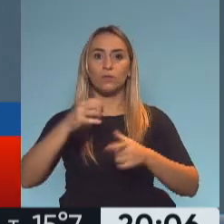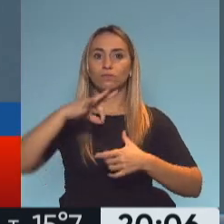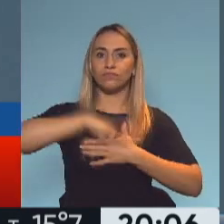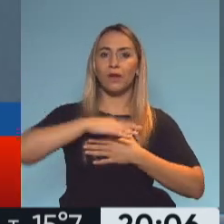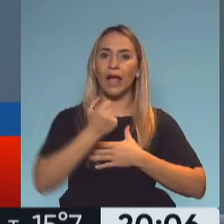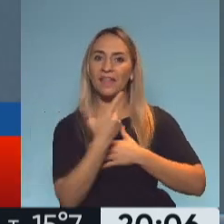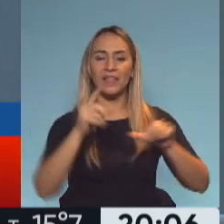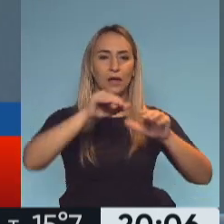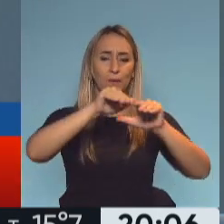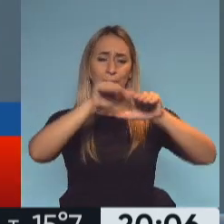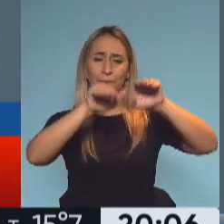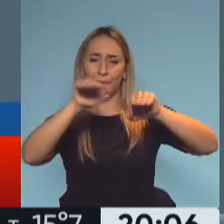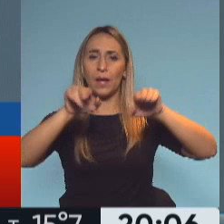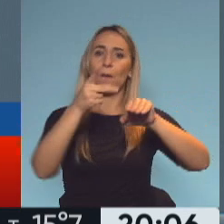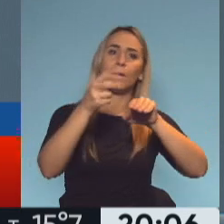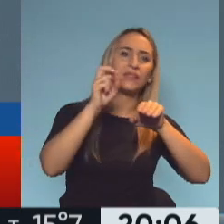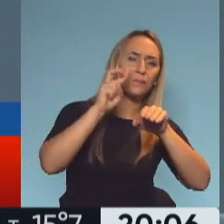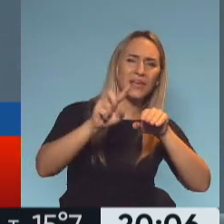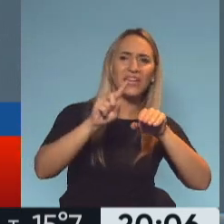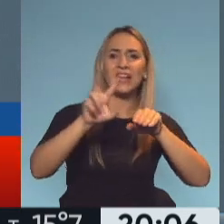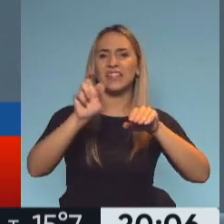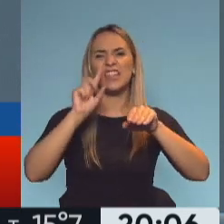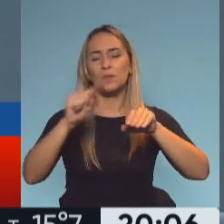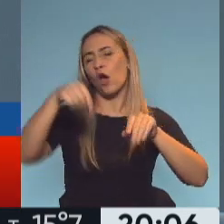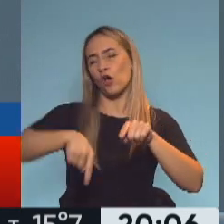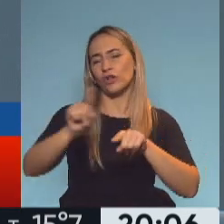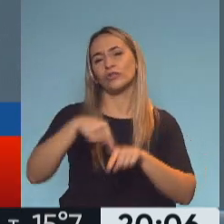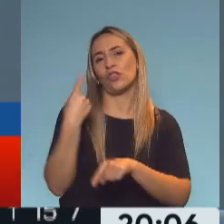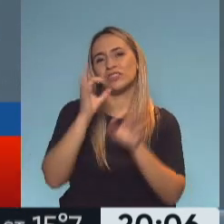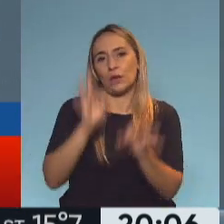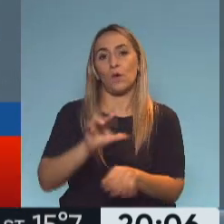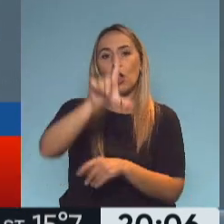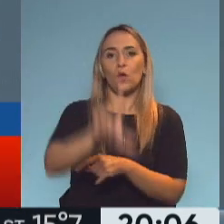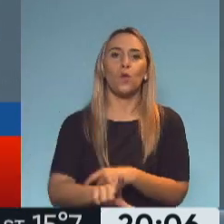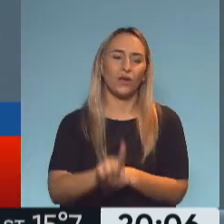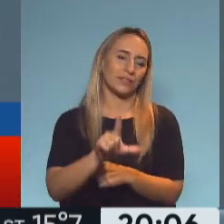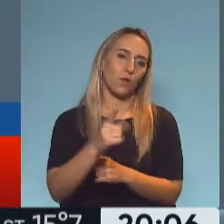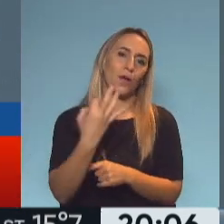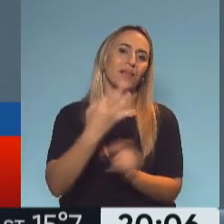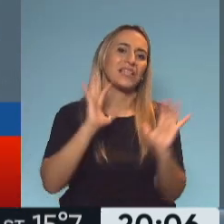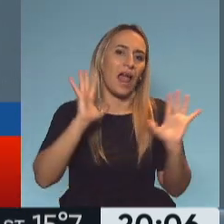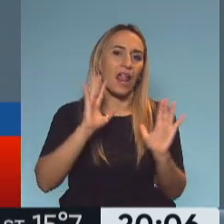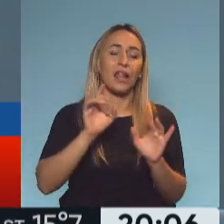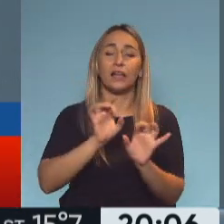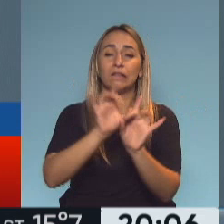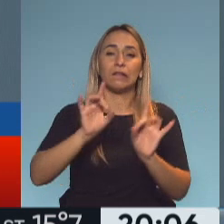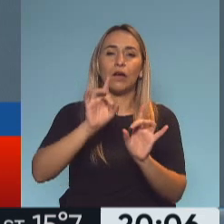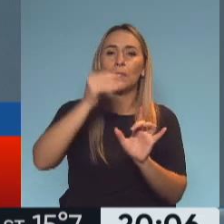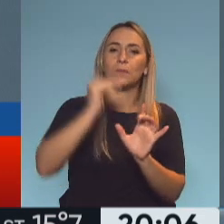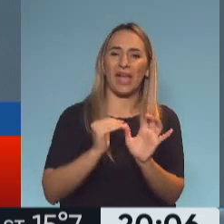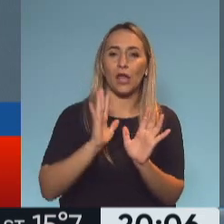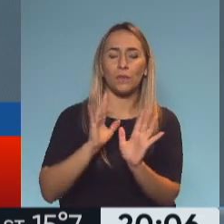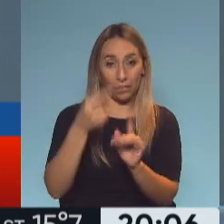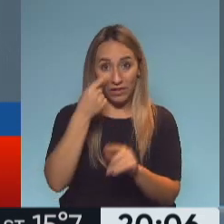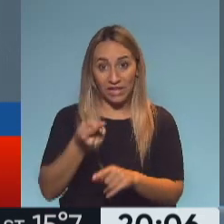Altísimo, entre 25.000 y 30.000 casos. No es el día de hoy, sabemos que los lunes son particulares, pero fíjate los síntomas.